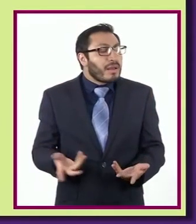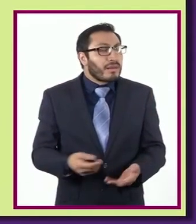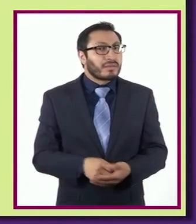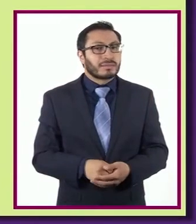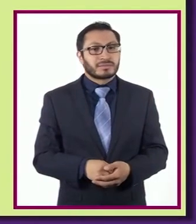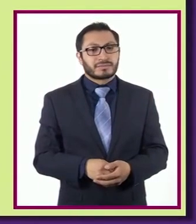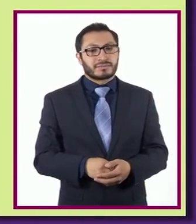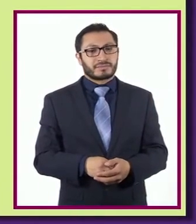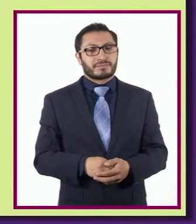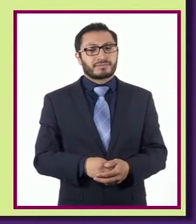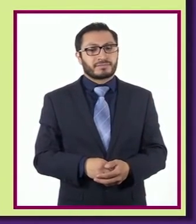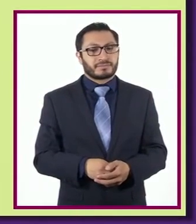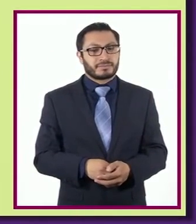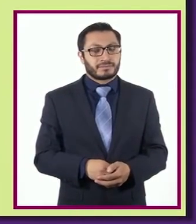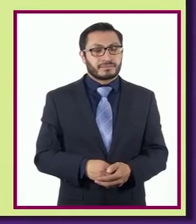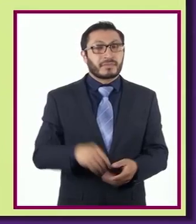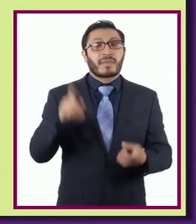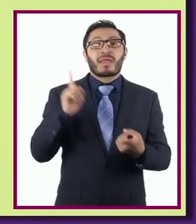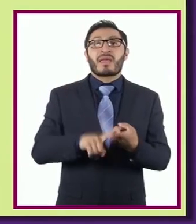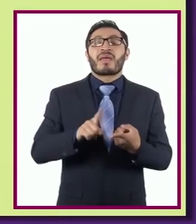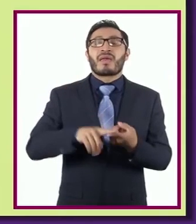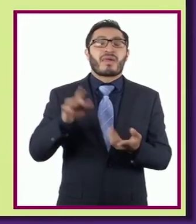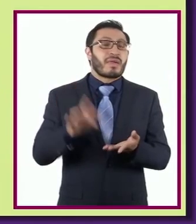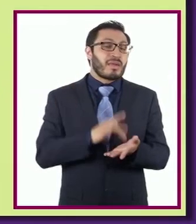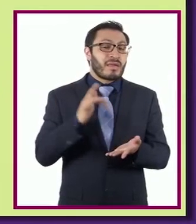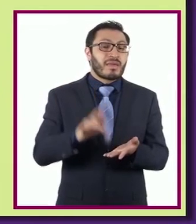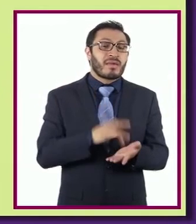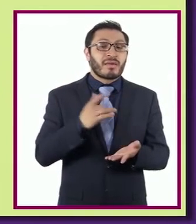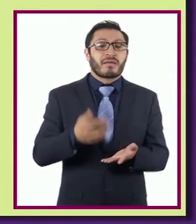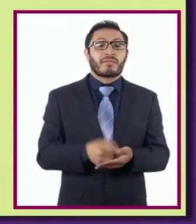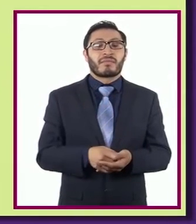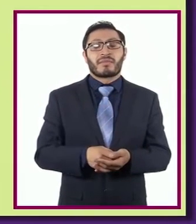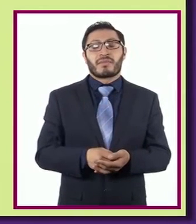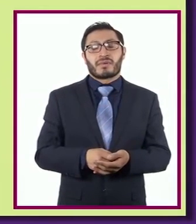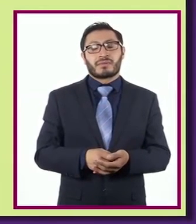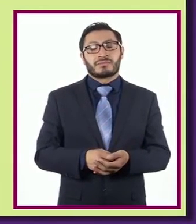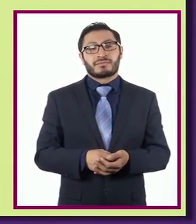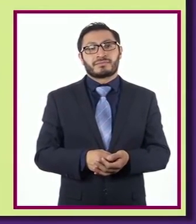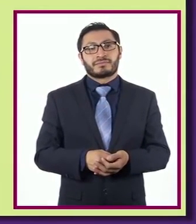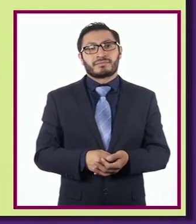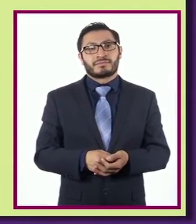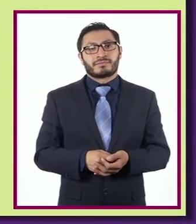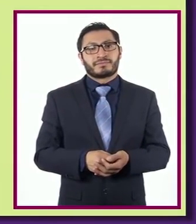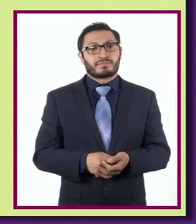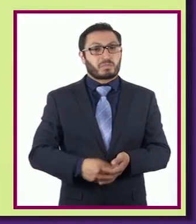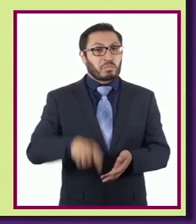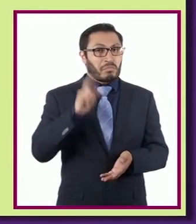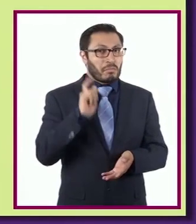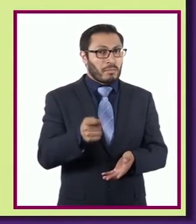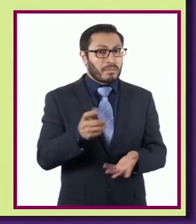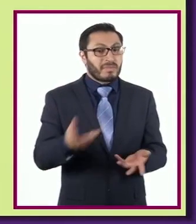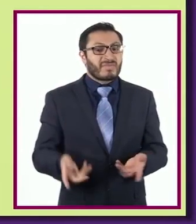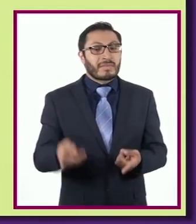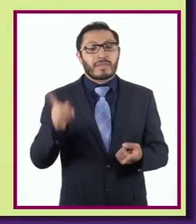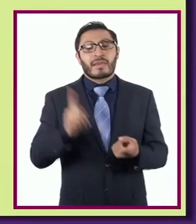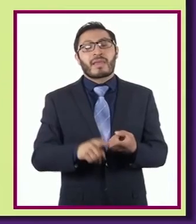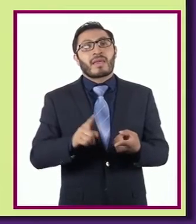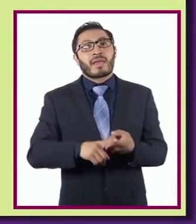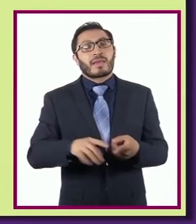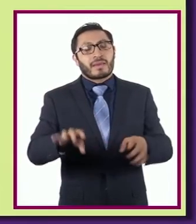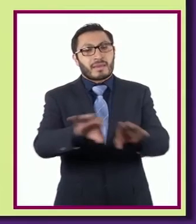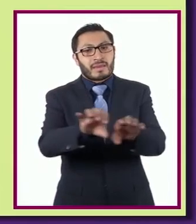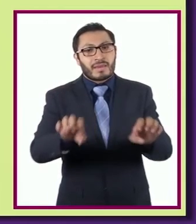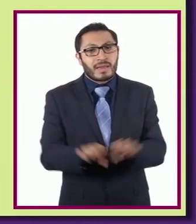mí? ¿Con quién cuento? ¿Quién me apoya? Es decir, ¿quién es mi